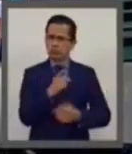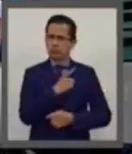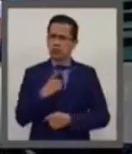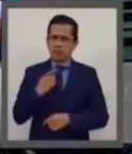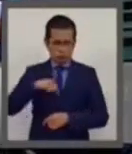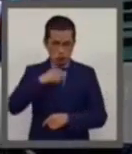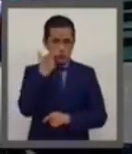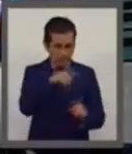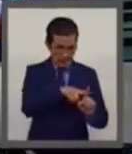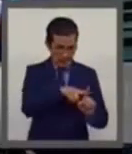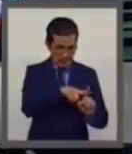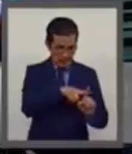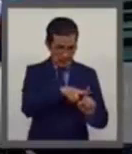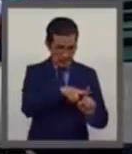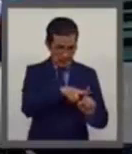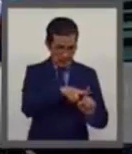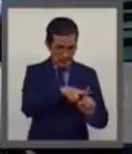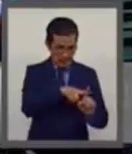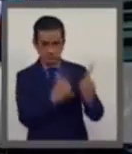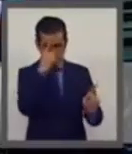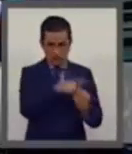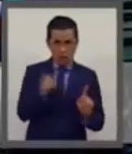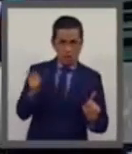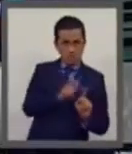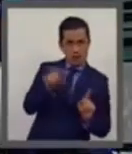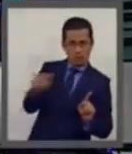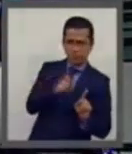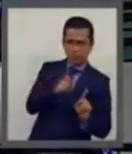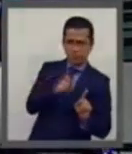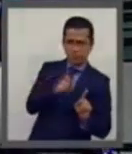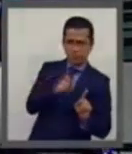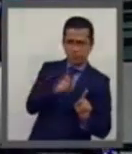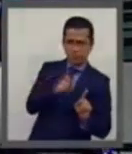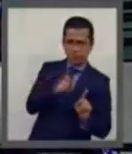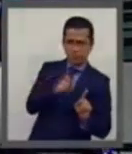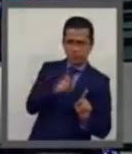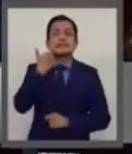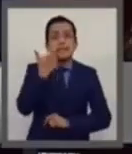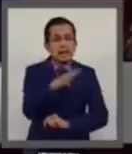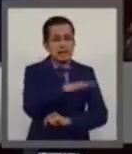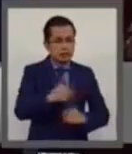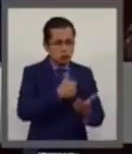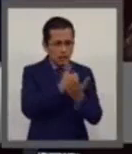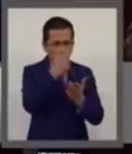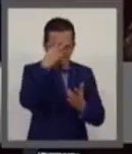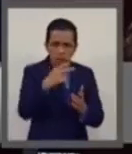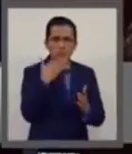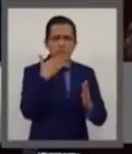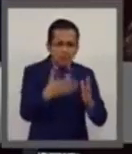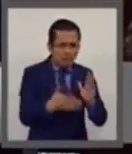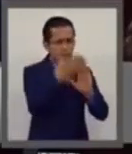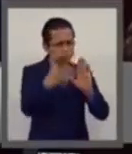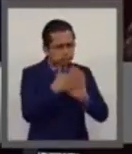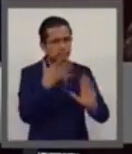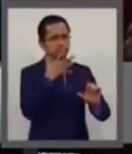deudores de la banca, queremos la reconstrucción de la Ciudad de México y del país. La situación en la Ciudad de